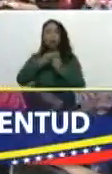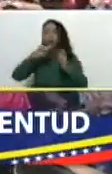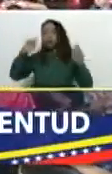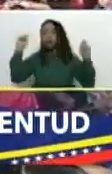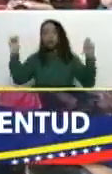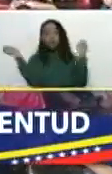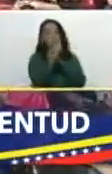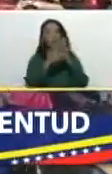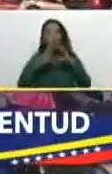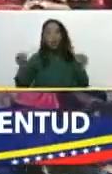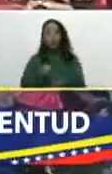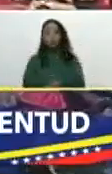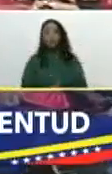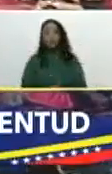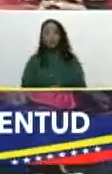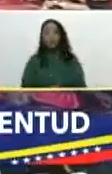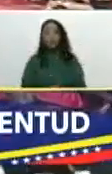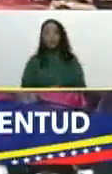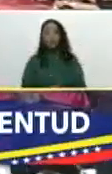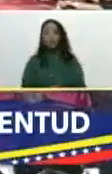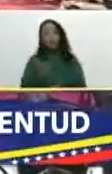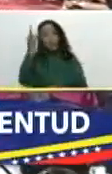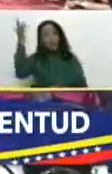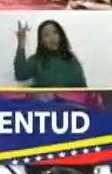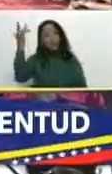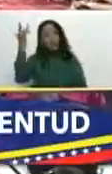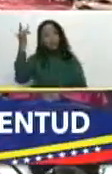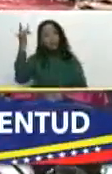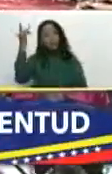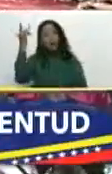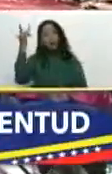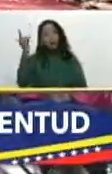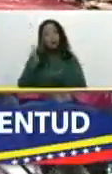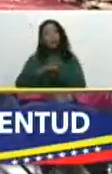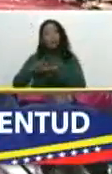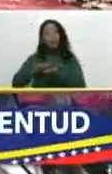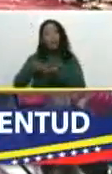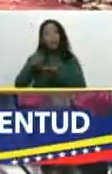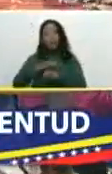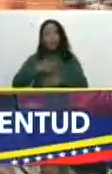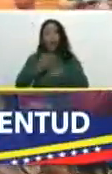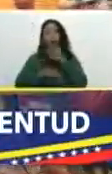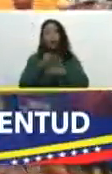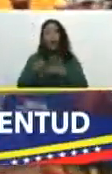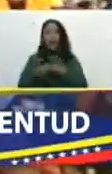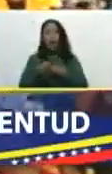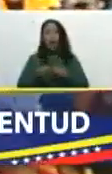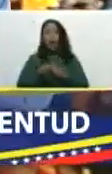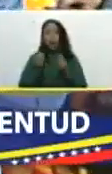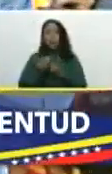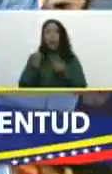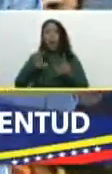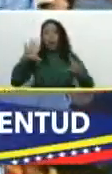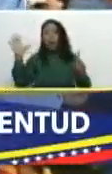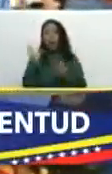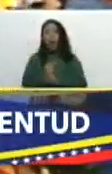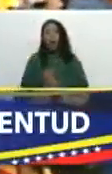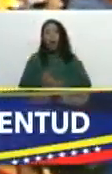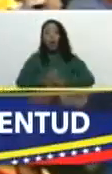todo. Y la inteligencia artificial pudiera llevarnos como gran logro científico,